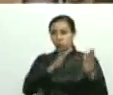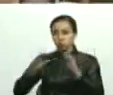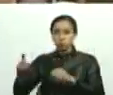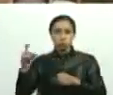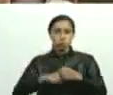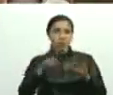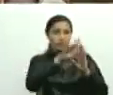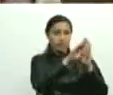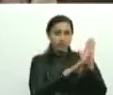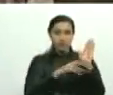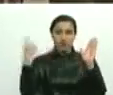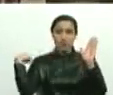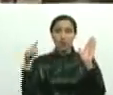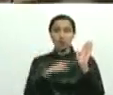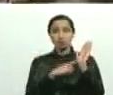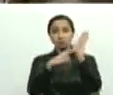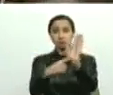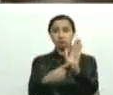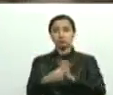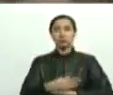abiertas.